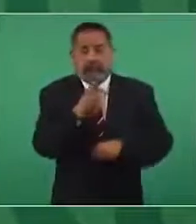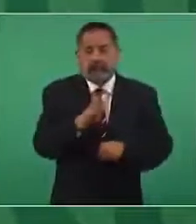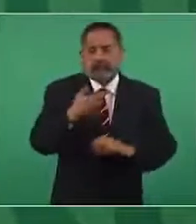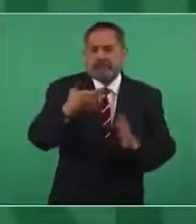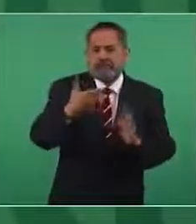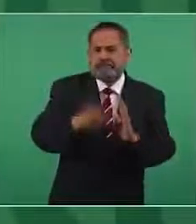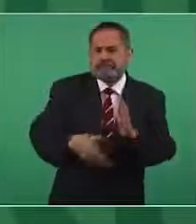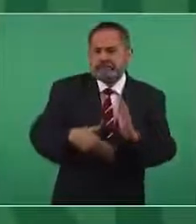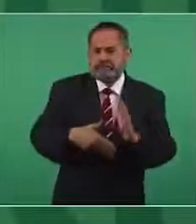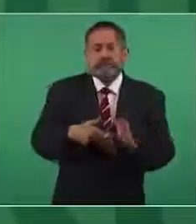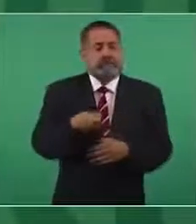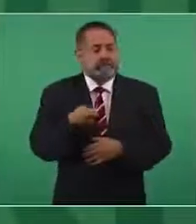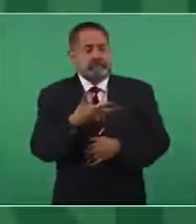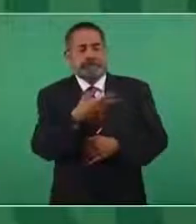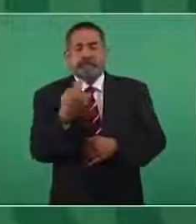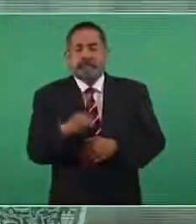limpia.